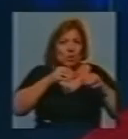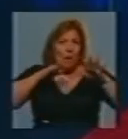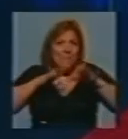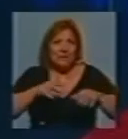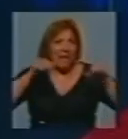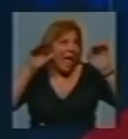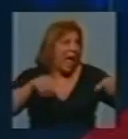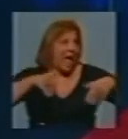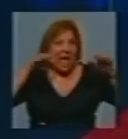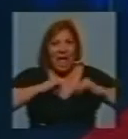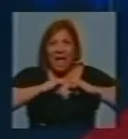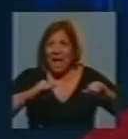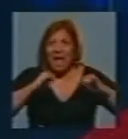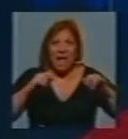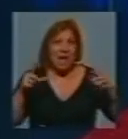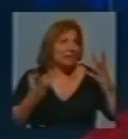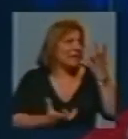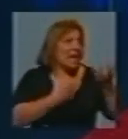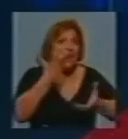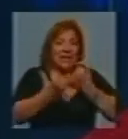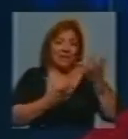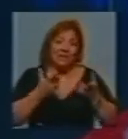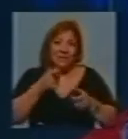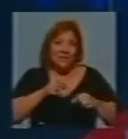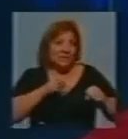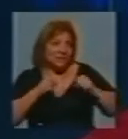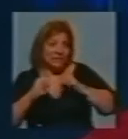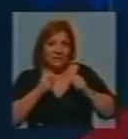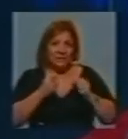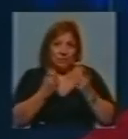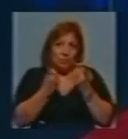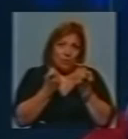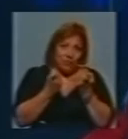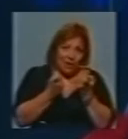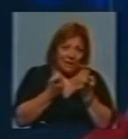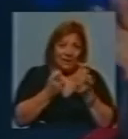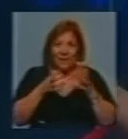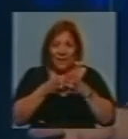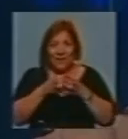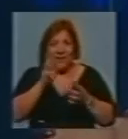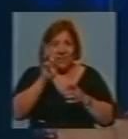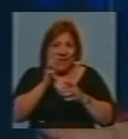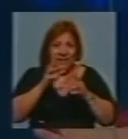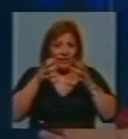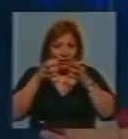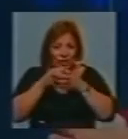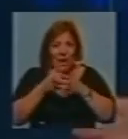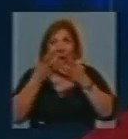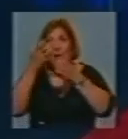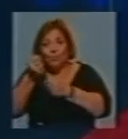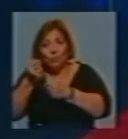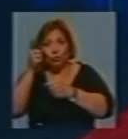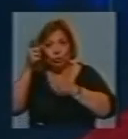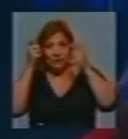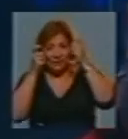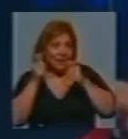protestas, sabiendo que hay este nivel de tensiones y de rispideces entre esos venezolanos que apoyan al chavismo y